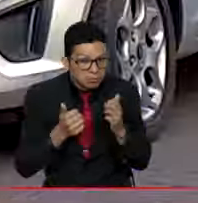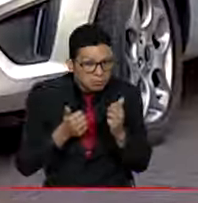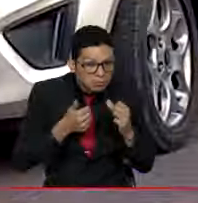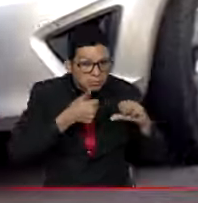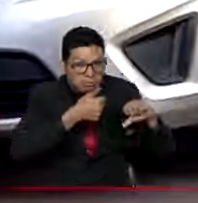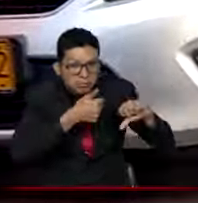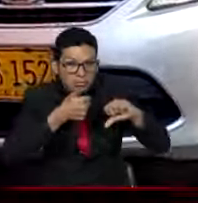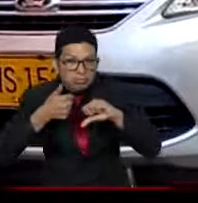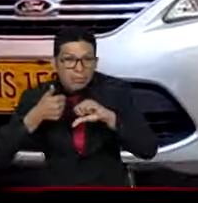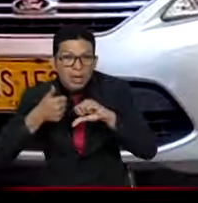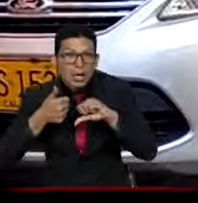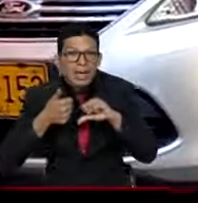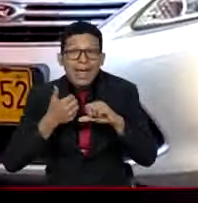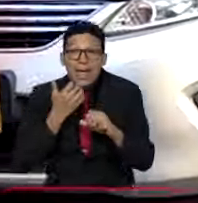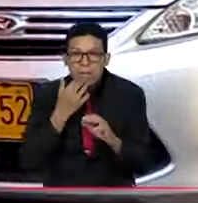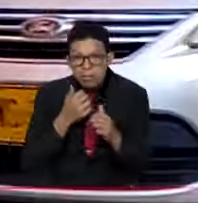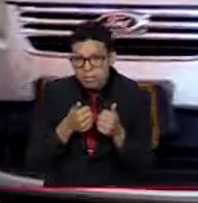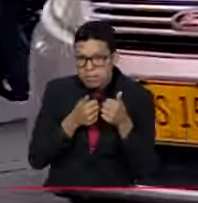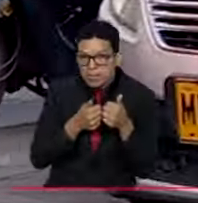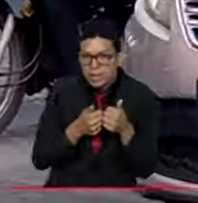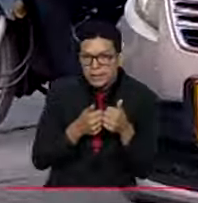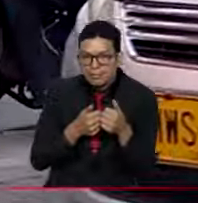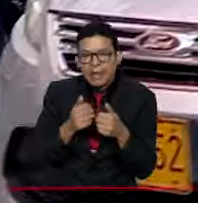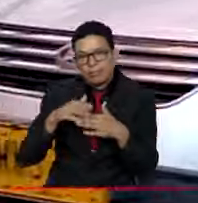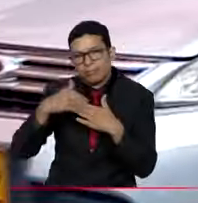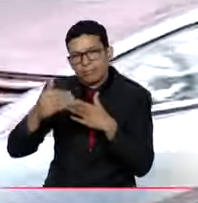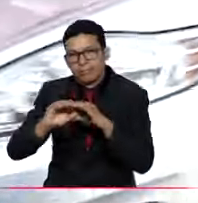la decisión si la vamos a implementar en forma permanente.